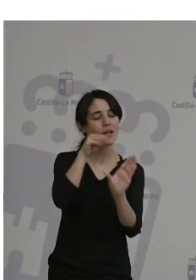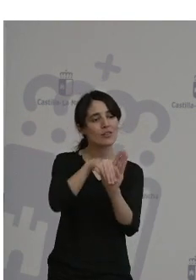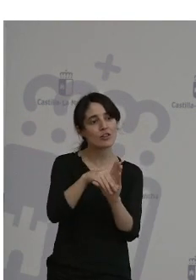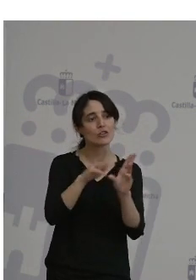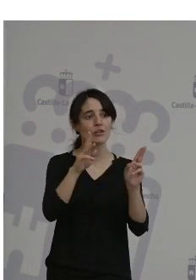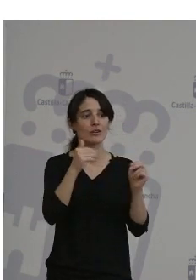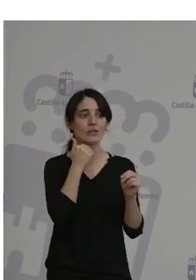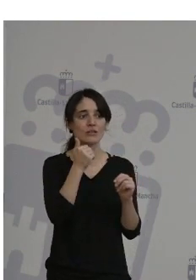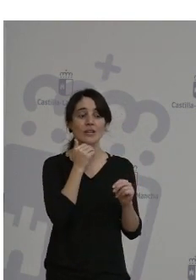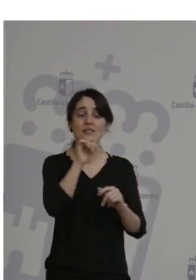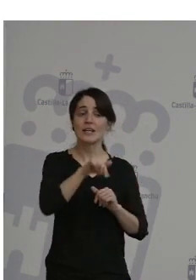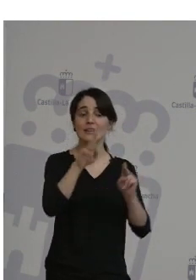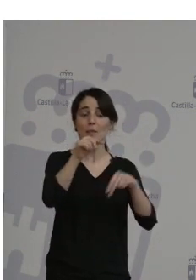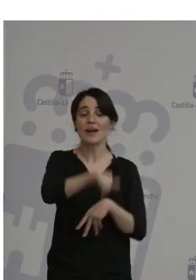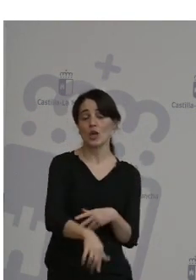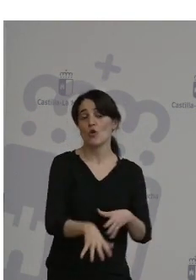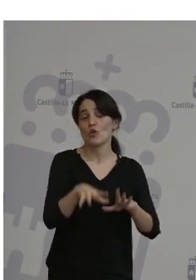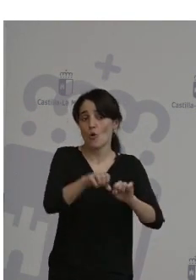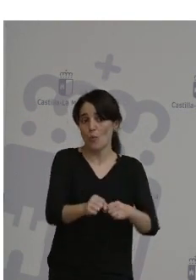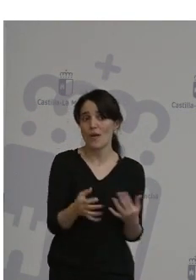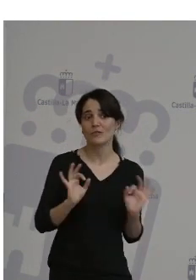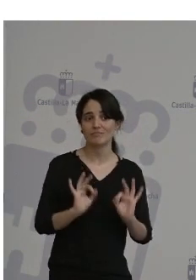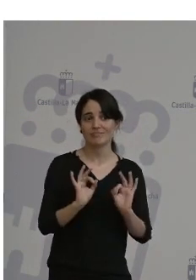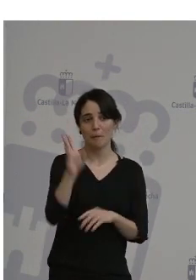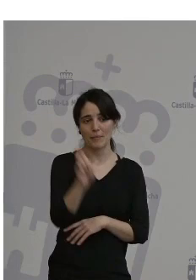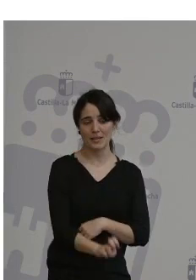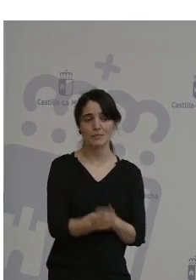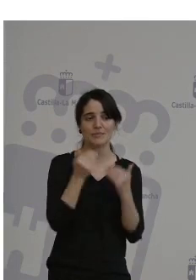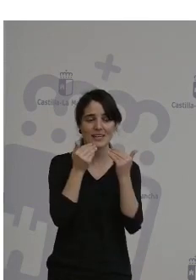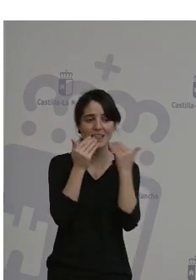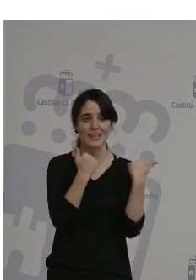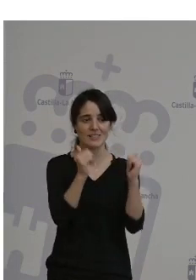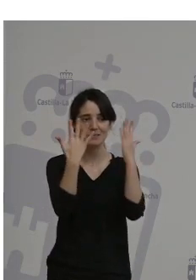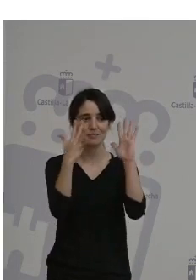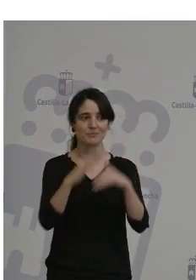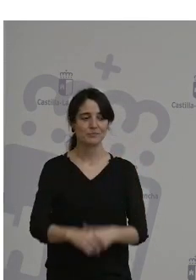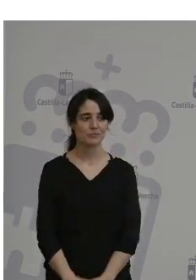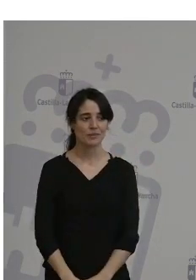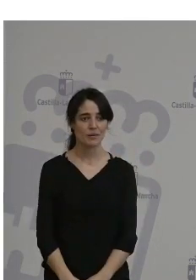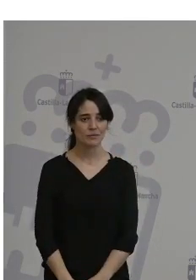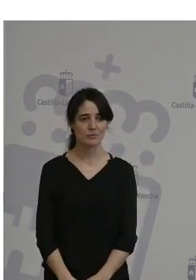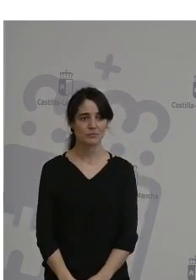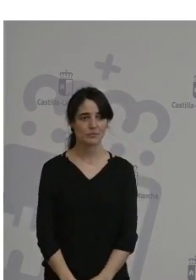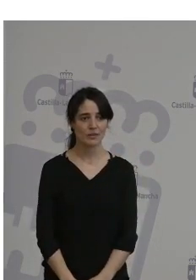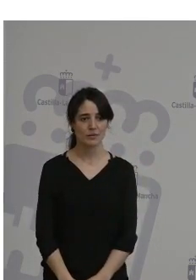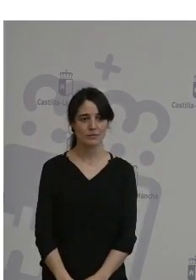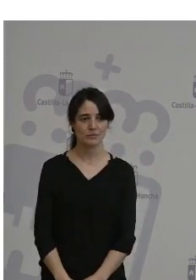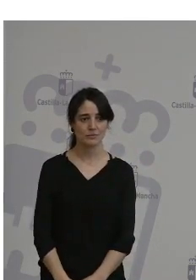el que hoy nos ocupa muchas gracias a todos aplausos aplausos